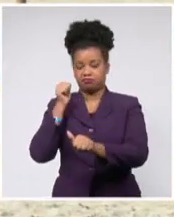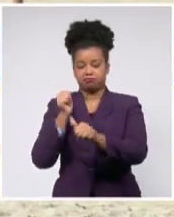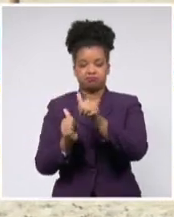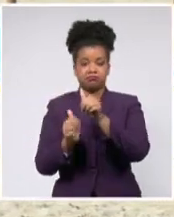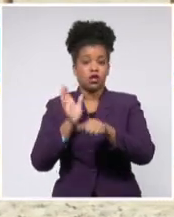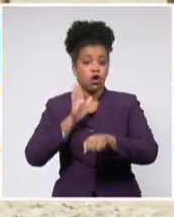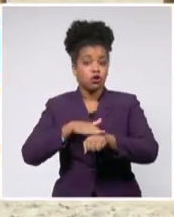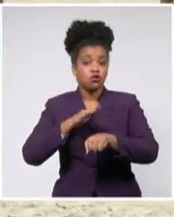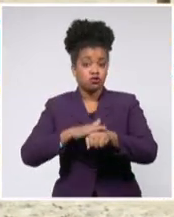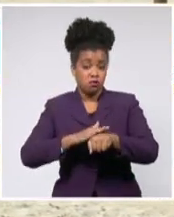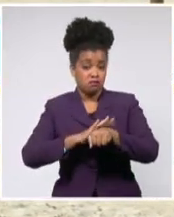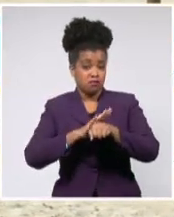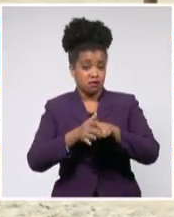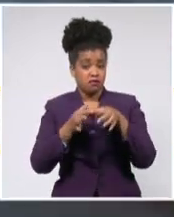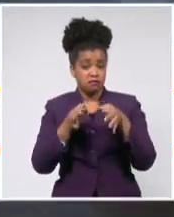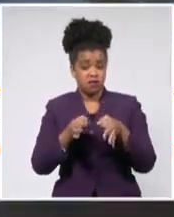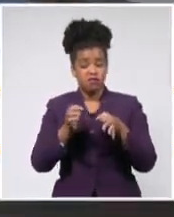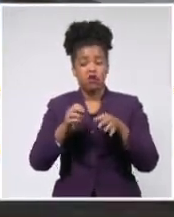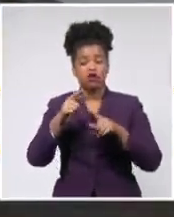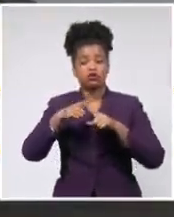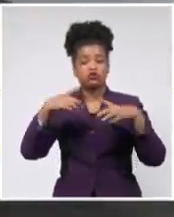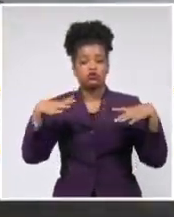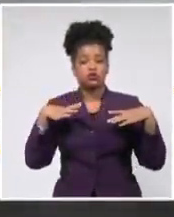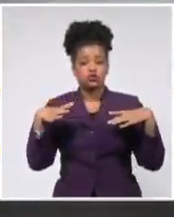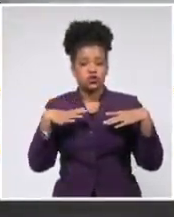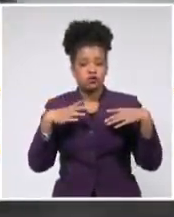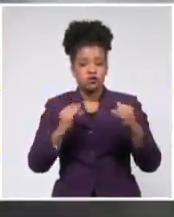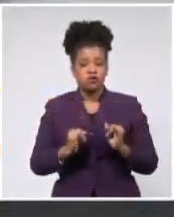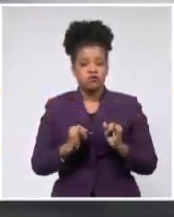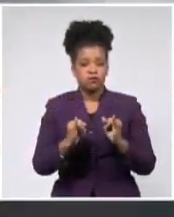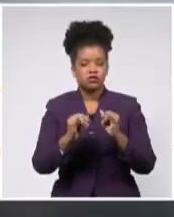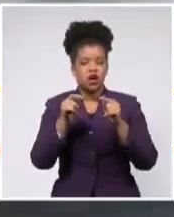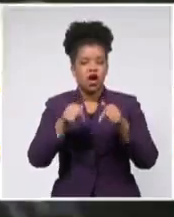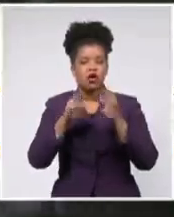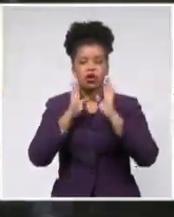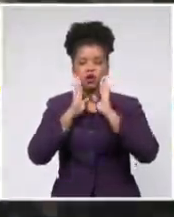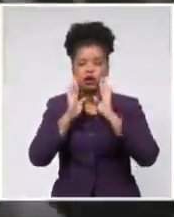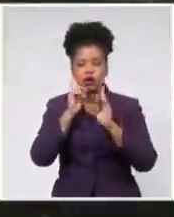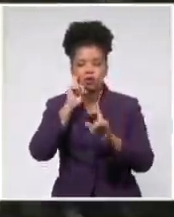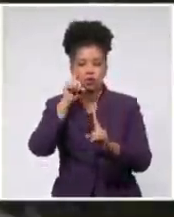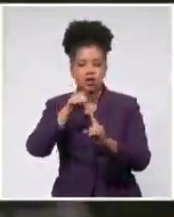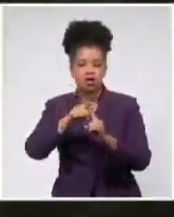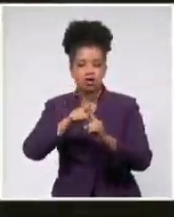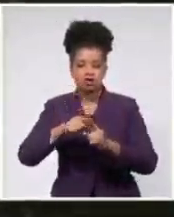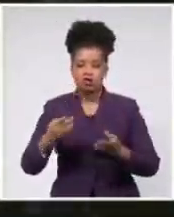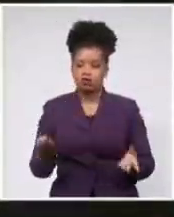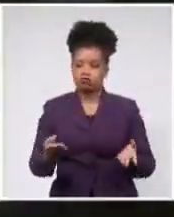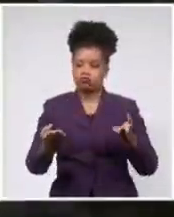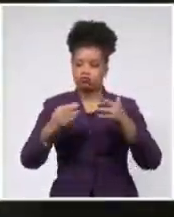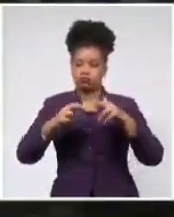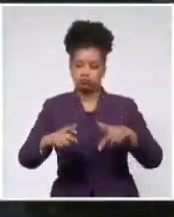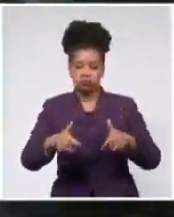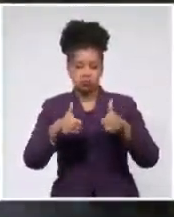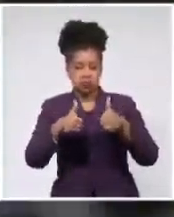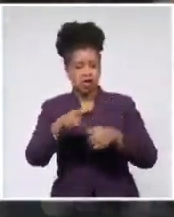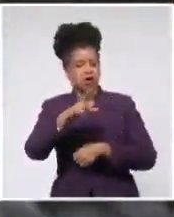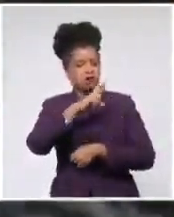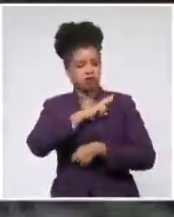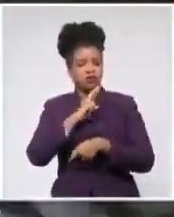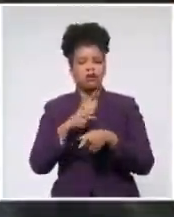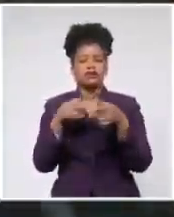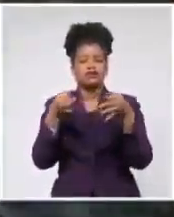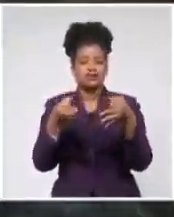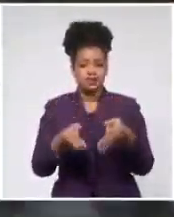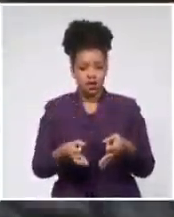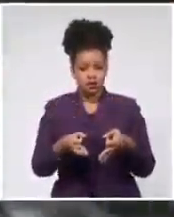la Organización Mundial de Turismo, el sector se enfoca hacia su recuperación de manera responsable, segura y